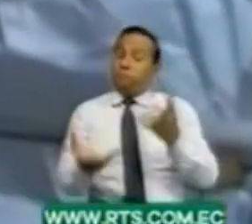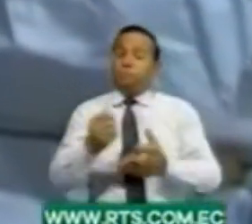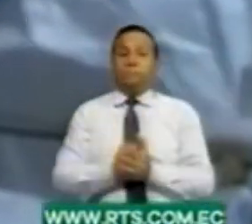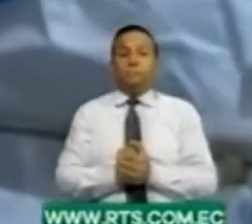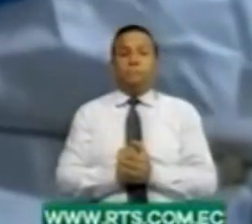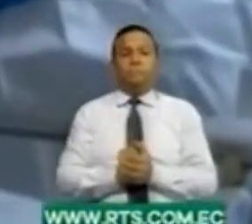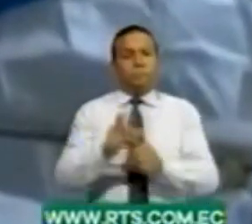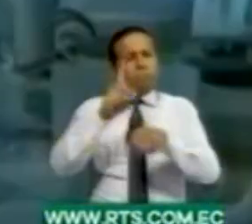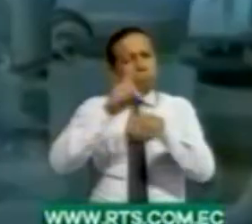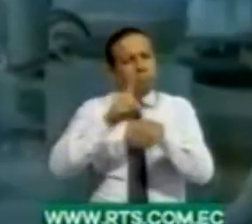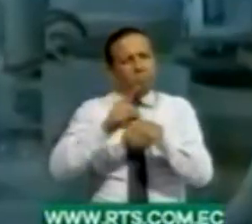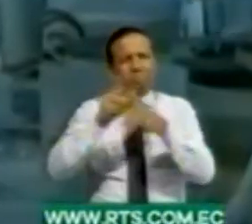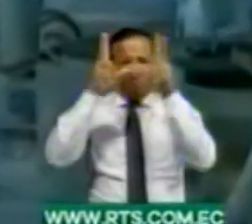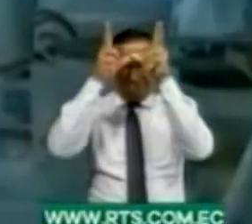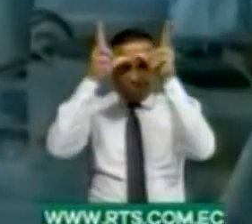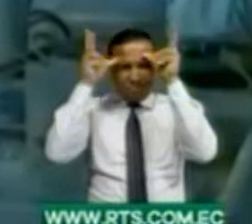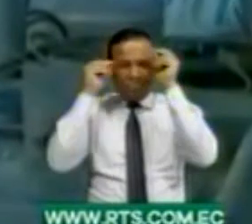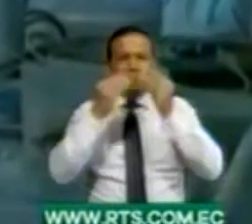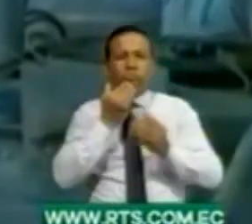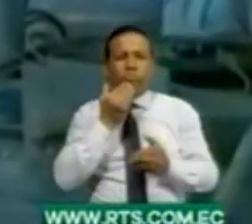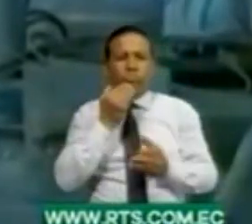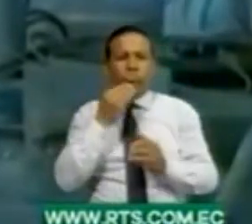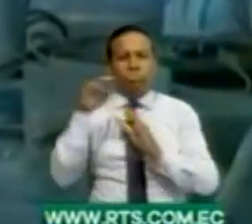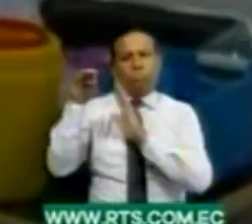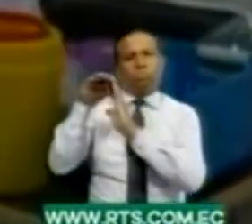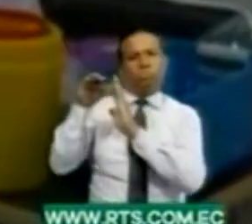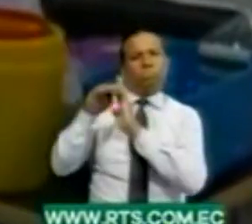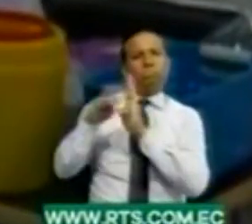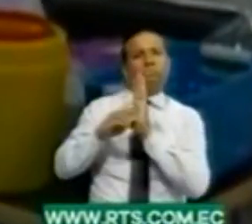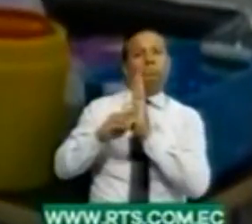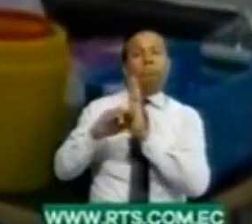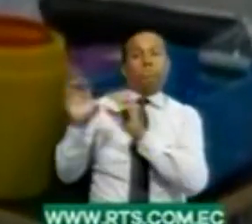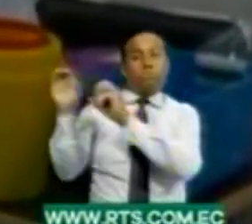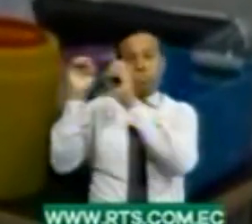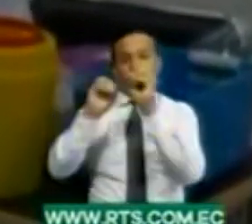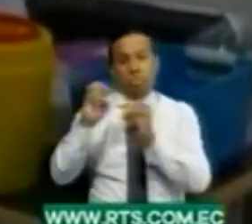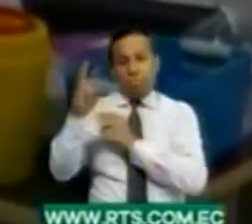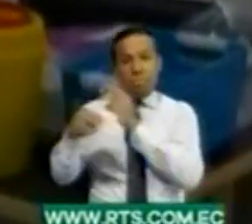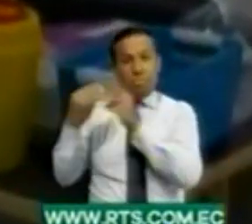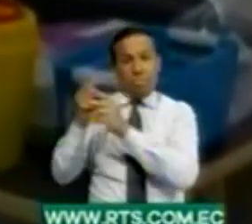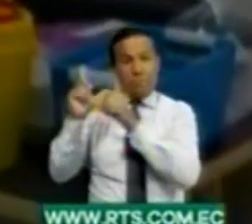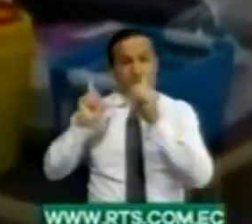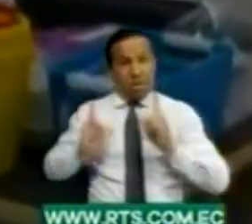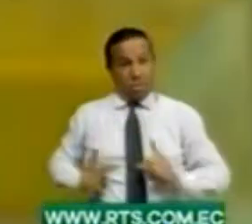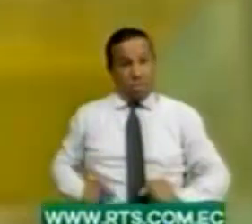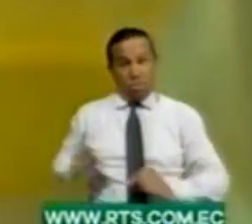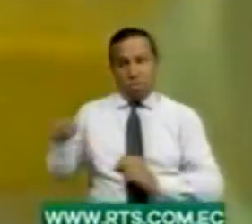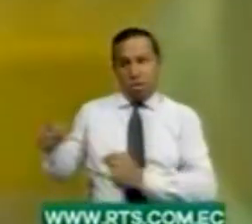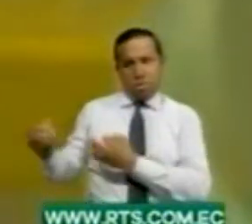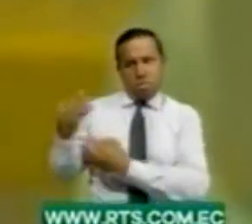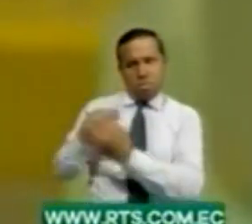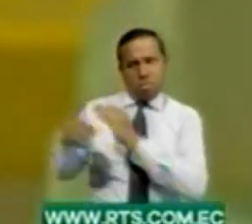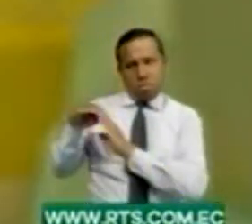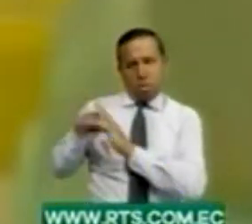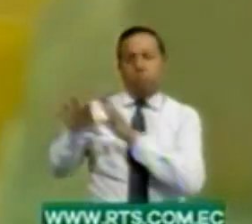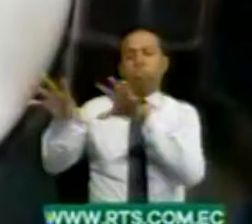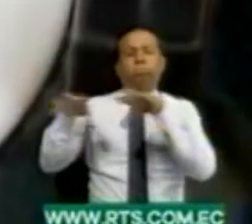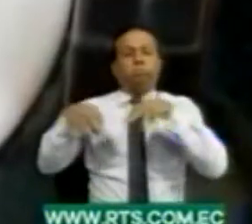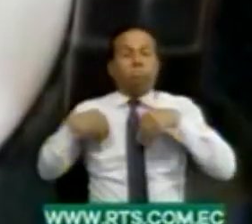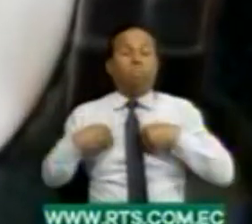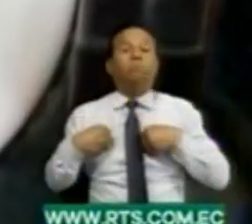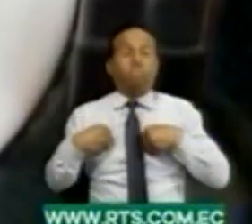basan sus acciones en los protocolos de la organización mundial de la salud y los centros de control de prevención de enfermedades cdc